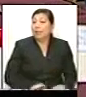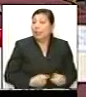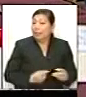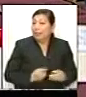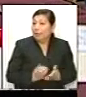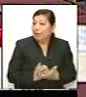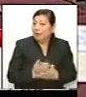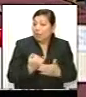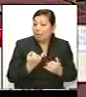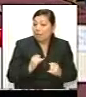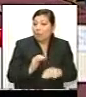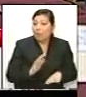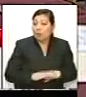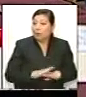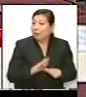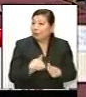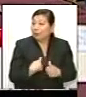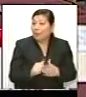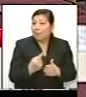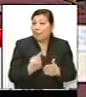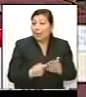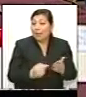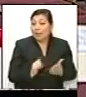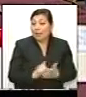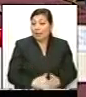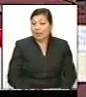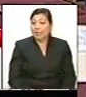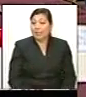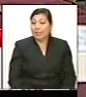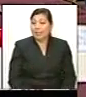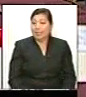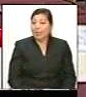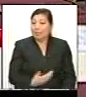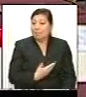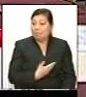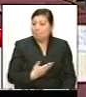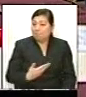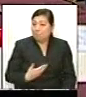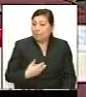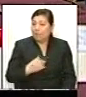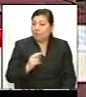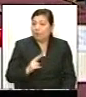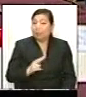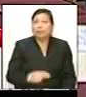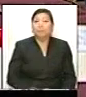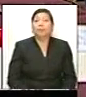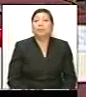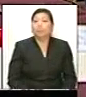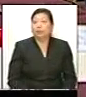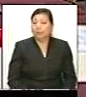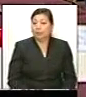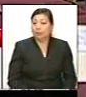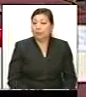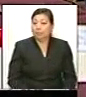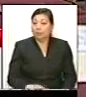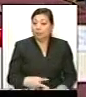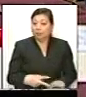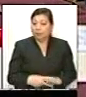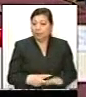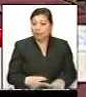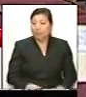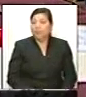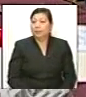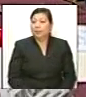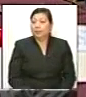terrestre informal, sobre todo, para evitar la cantidad de accidentes que estamos viendo. La congresista Aramayo me solicita una